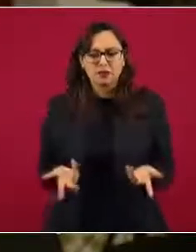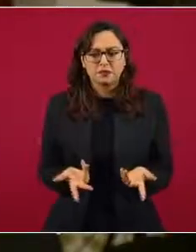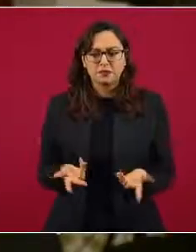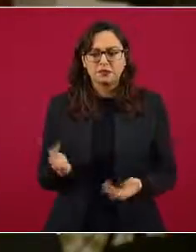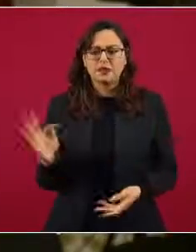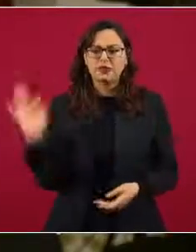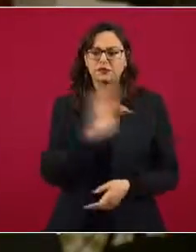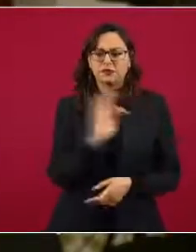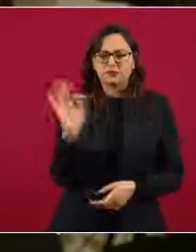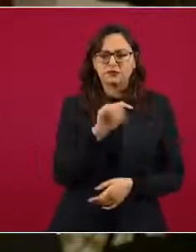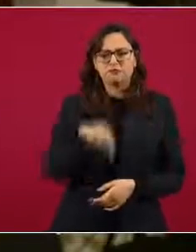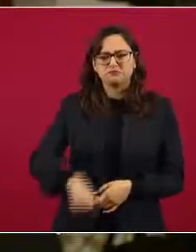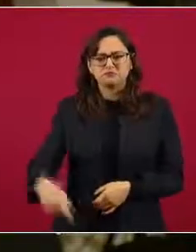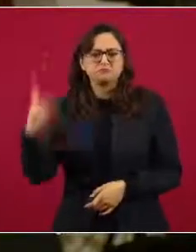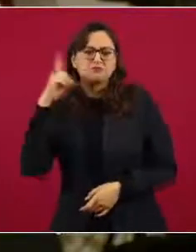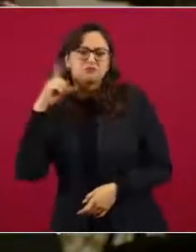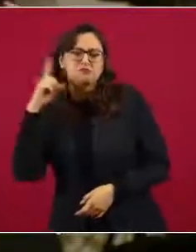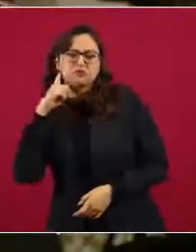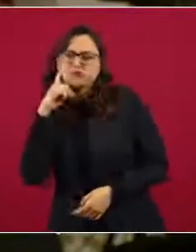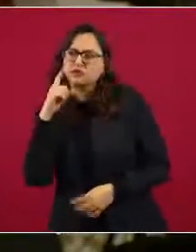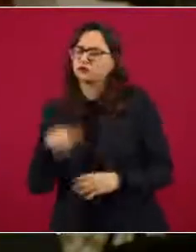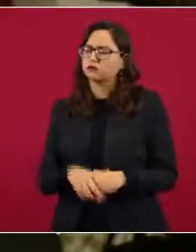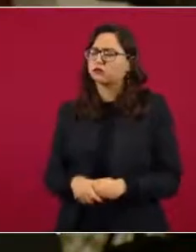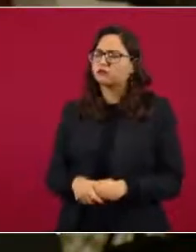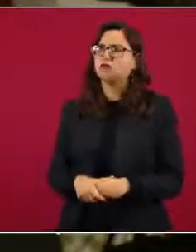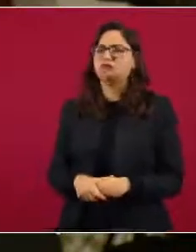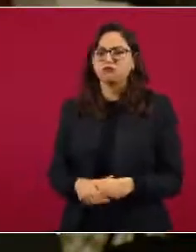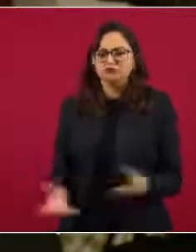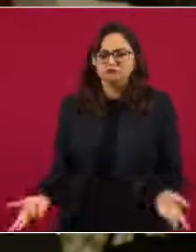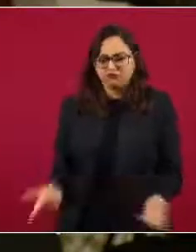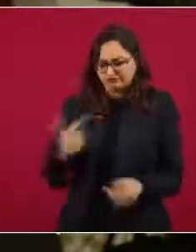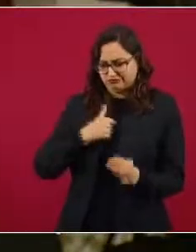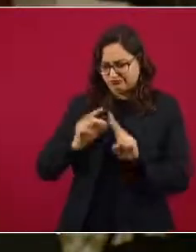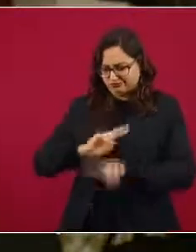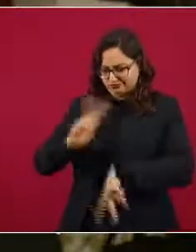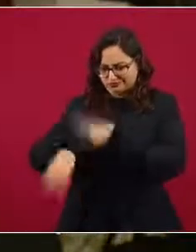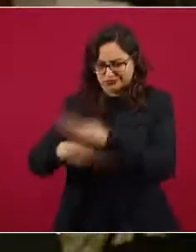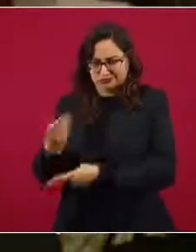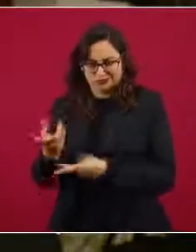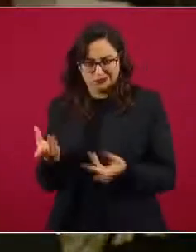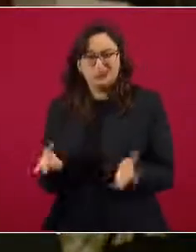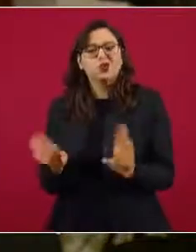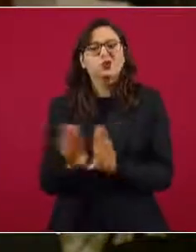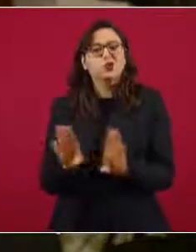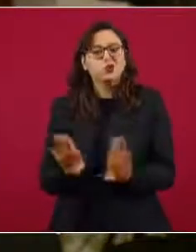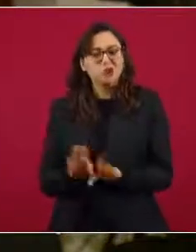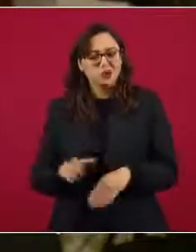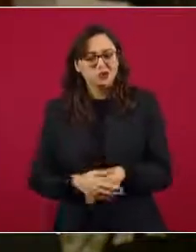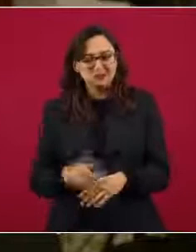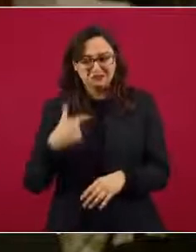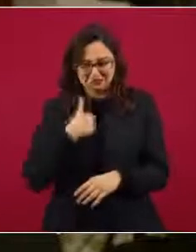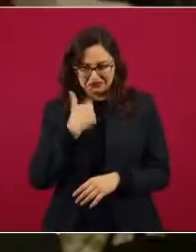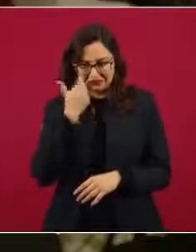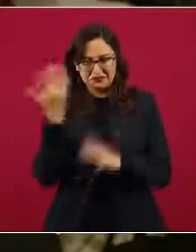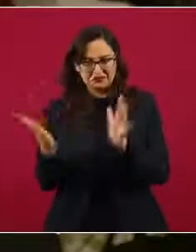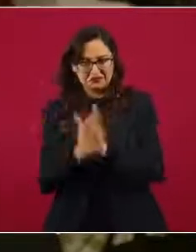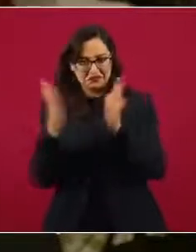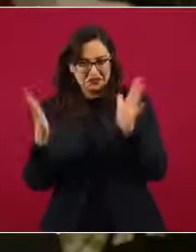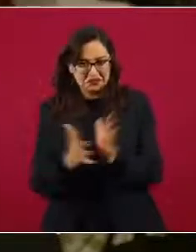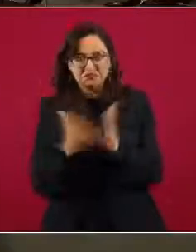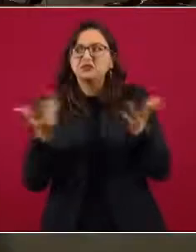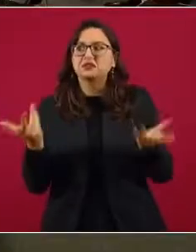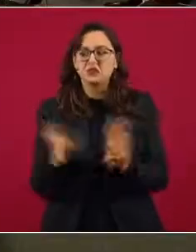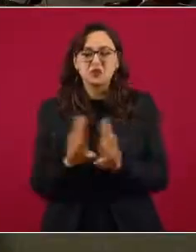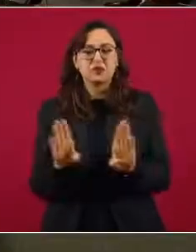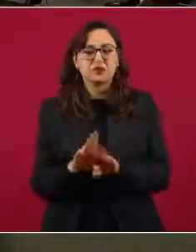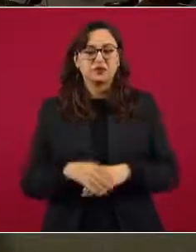embargo, luego es difícil tener un mecanismo eficiente para poder decir yo quiero participar. Esa sería una pregunta,